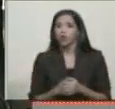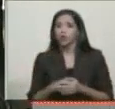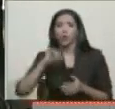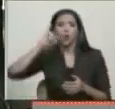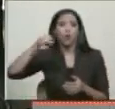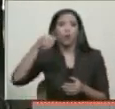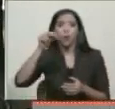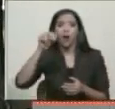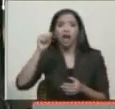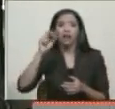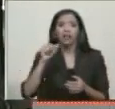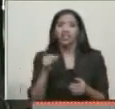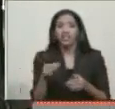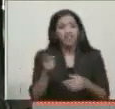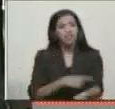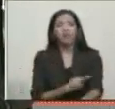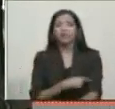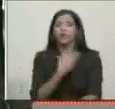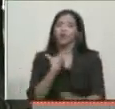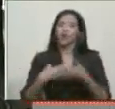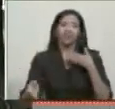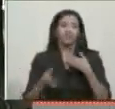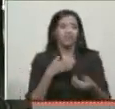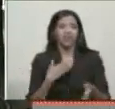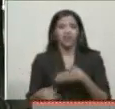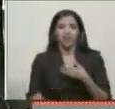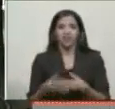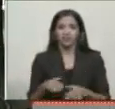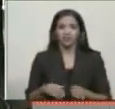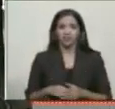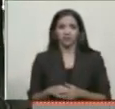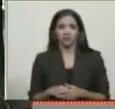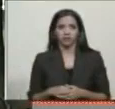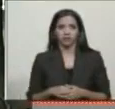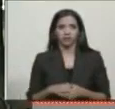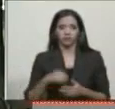no nos interesa, hermano. No nos interesa.